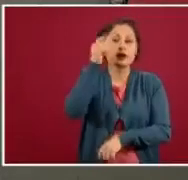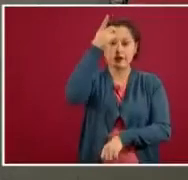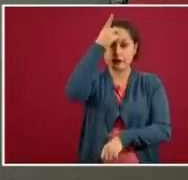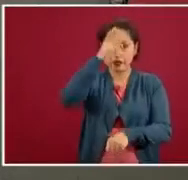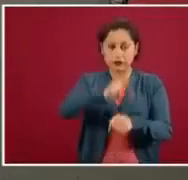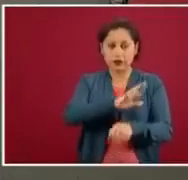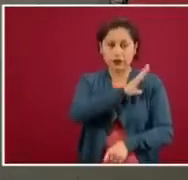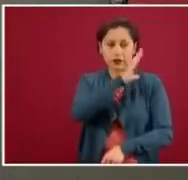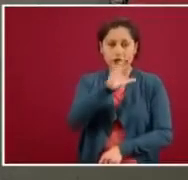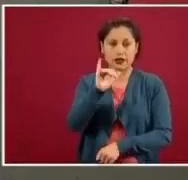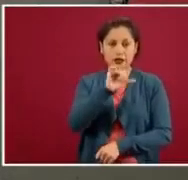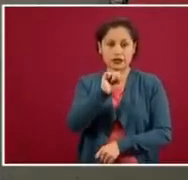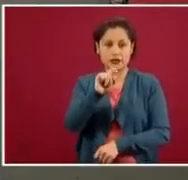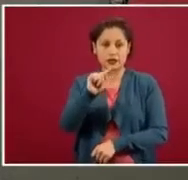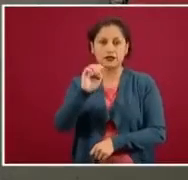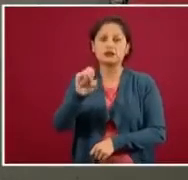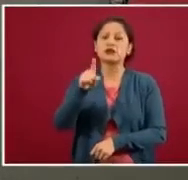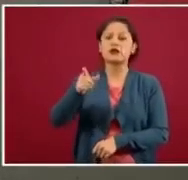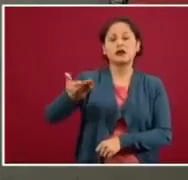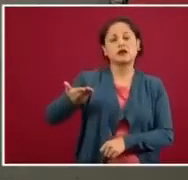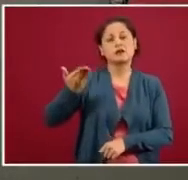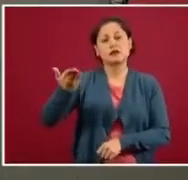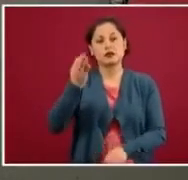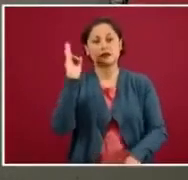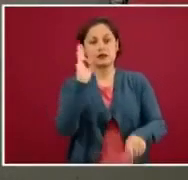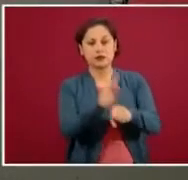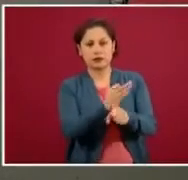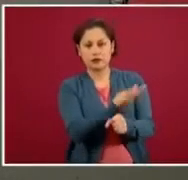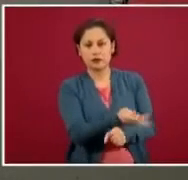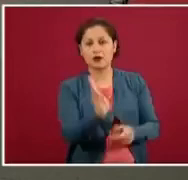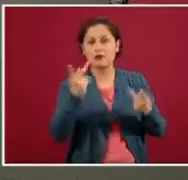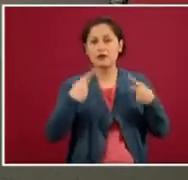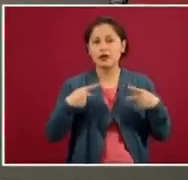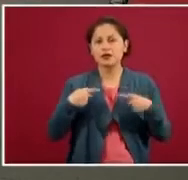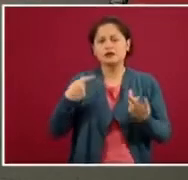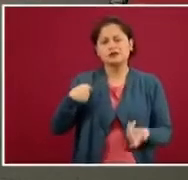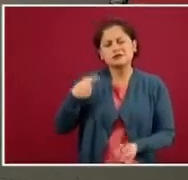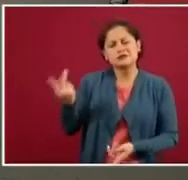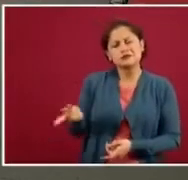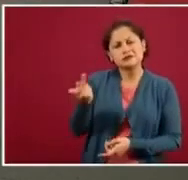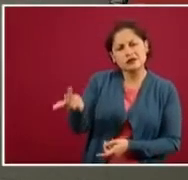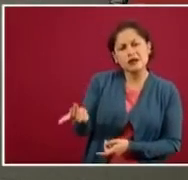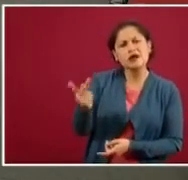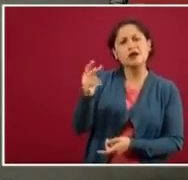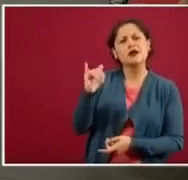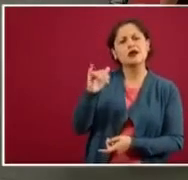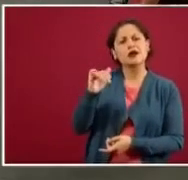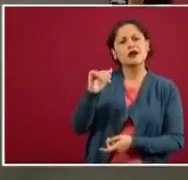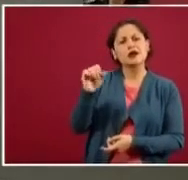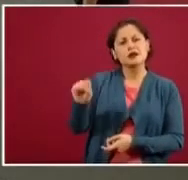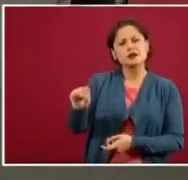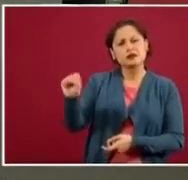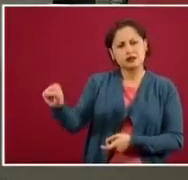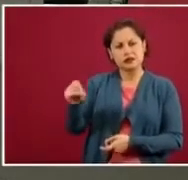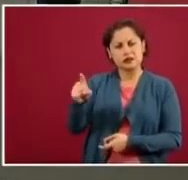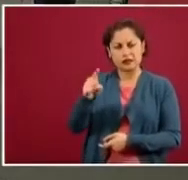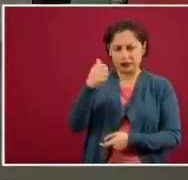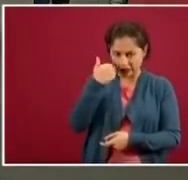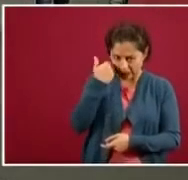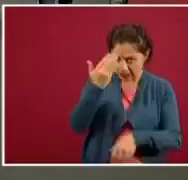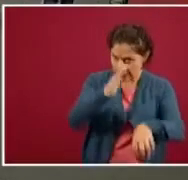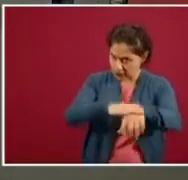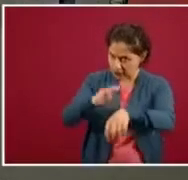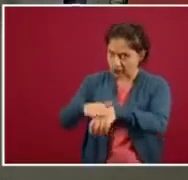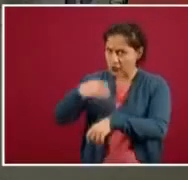pidió protección para algunas de las unidades. La pregunta es si la Secretaría de Salud está pensando en cambiar la estrategia, en hacer también un llamado para que se